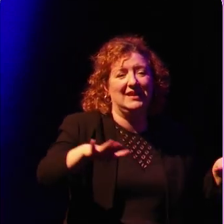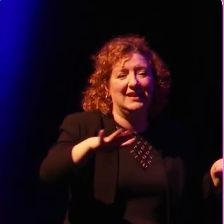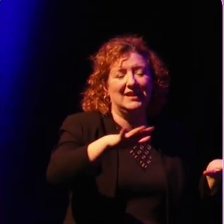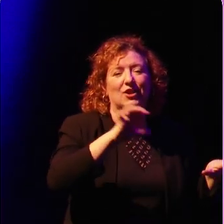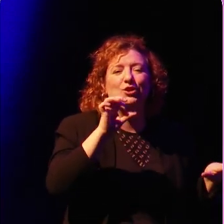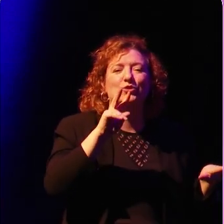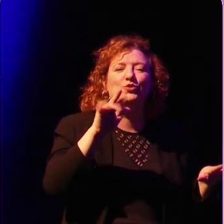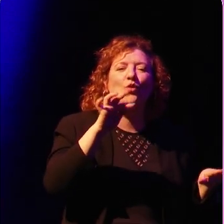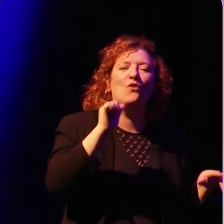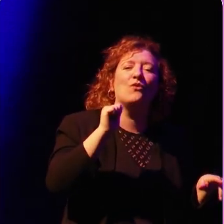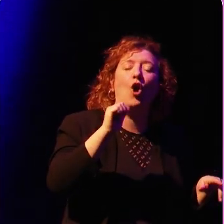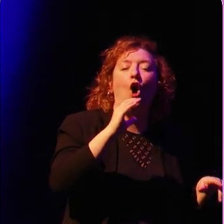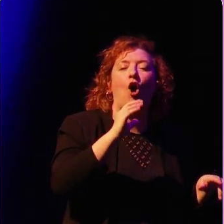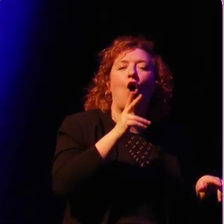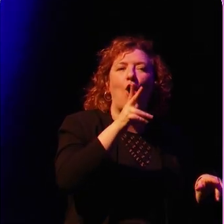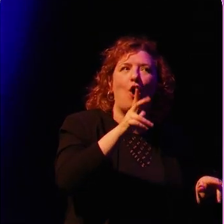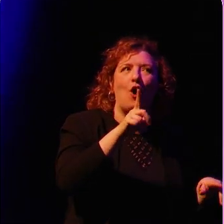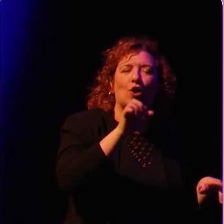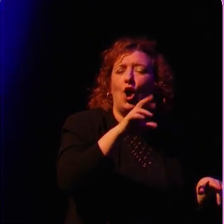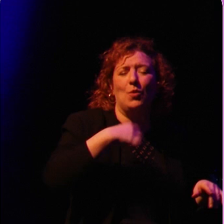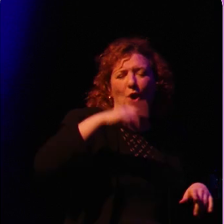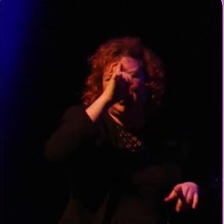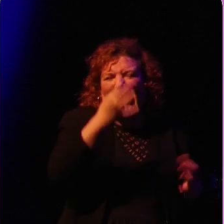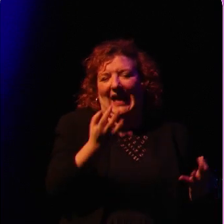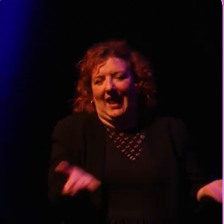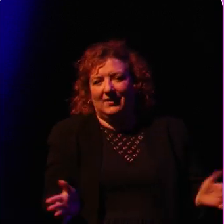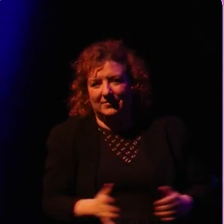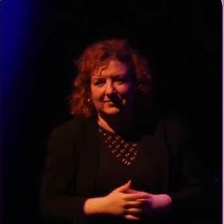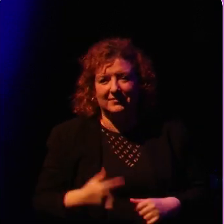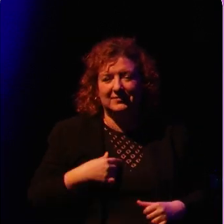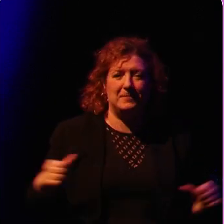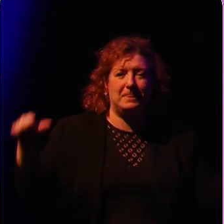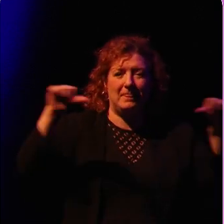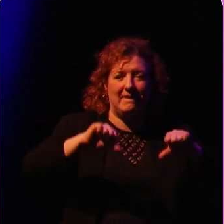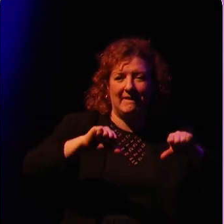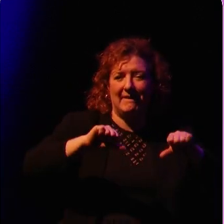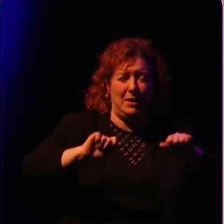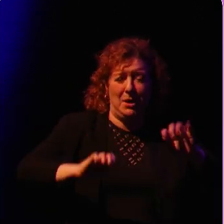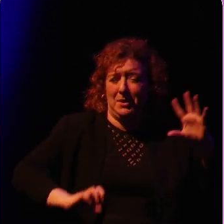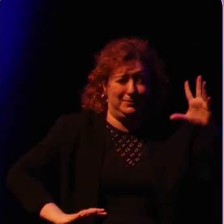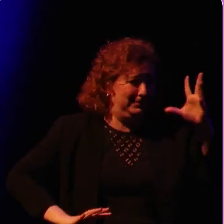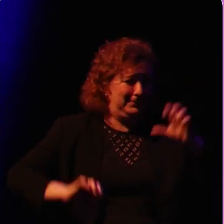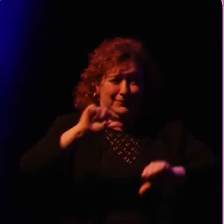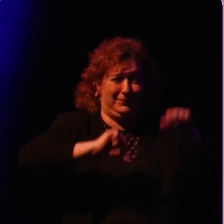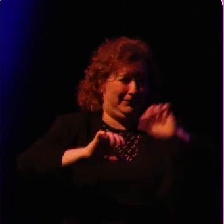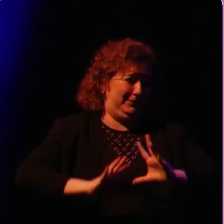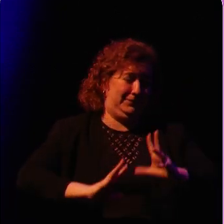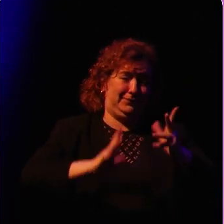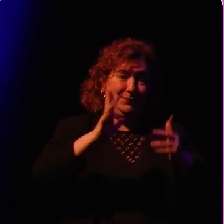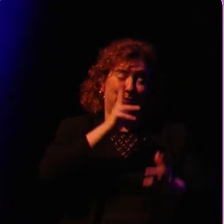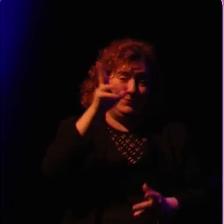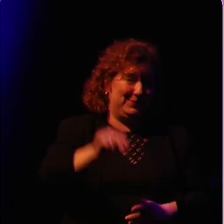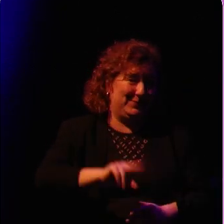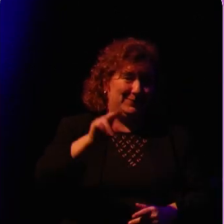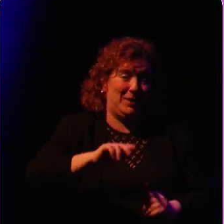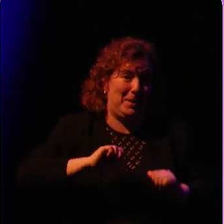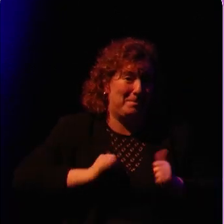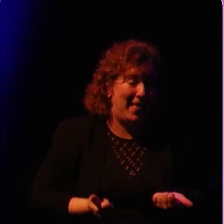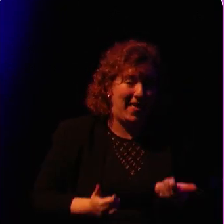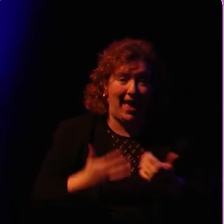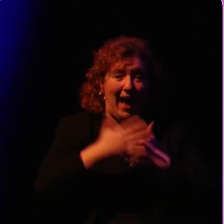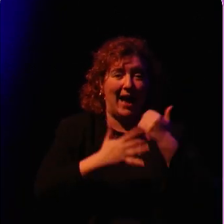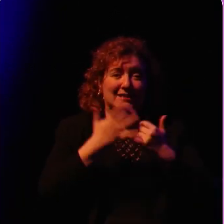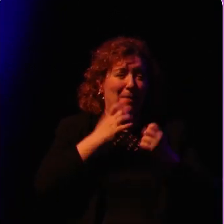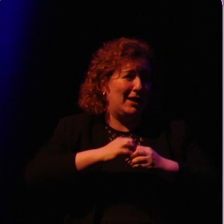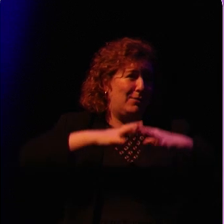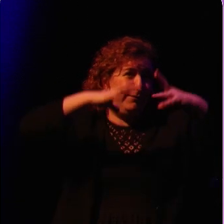de cloro. No, sulfato no se va a Y lo he echado, ¿sabes? Y ha hecho una reacción que flipa, ha empezado a salir gas